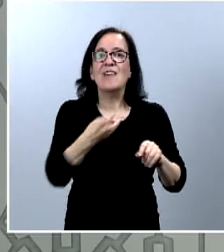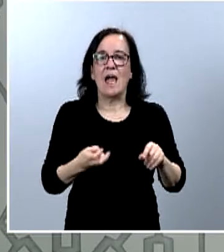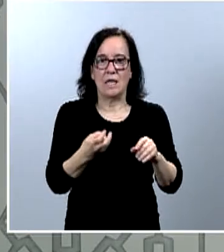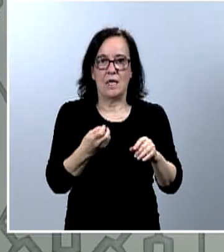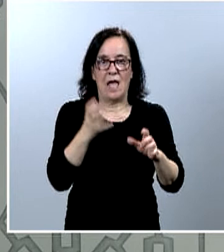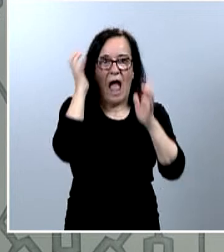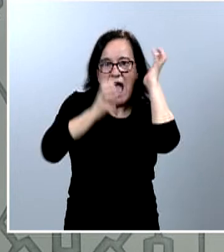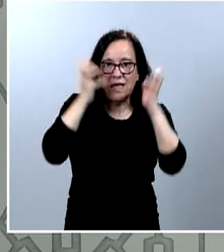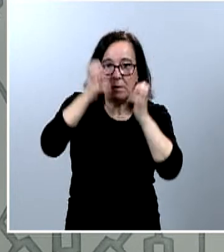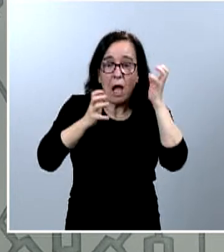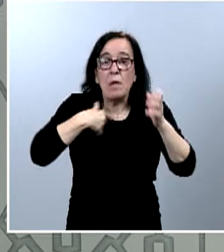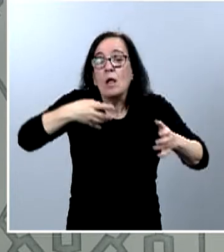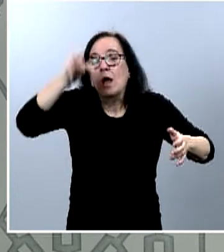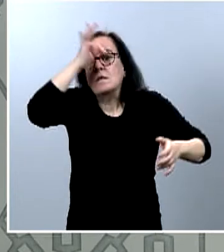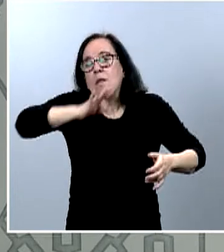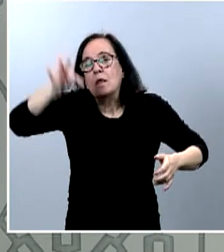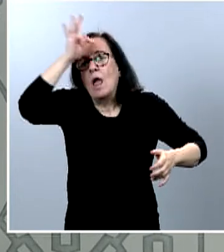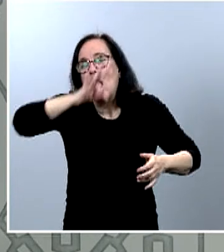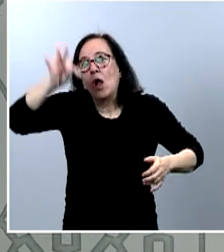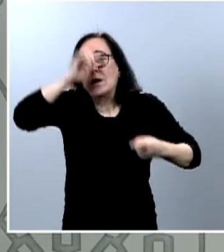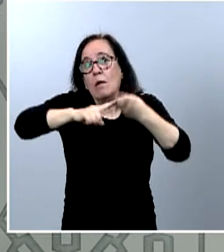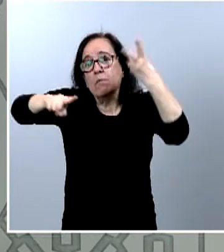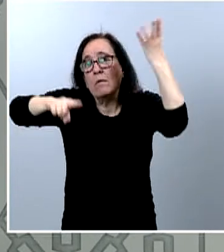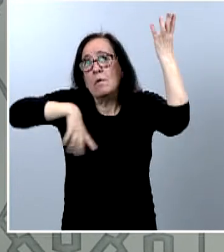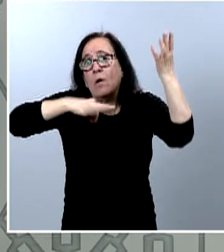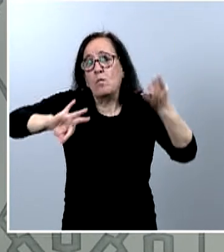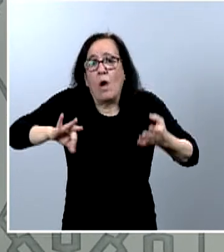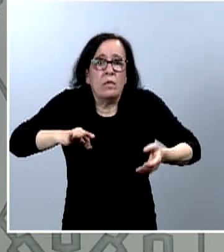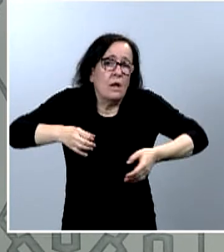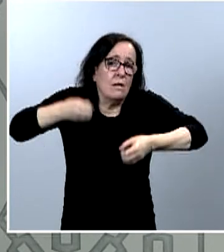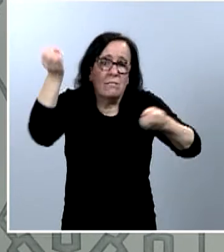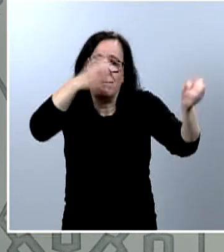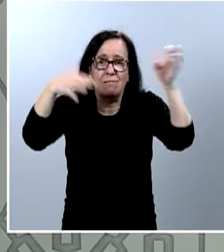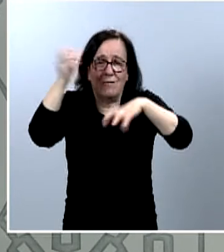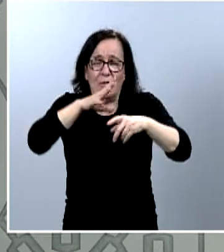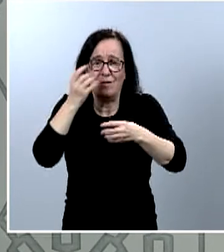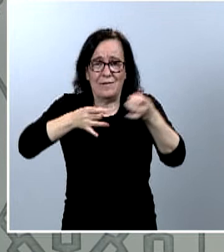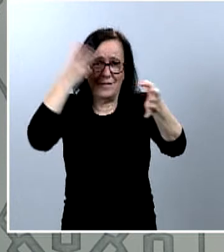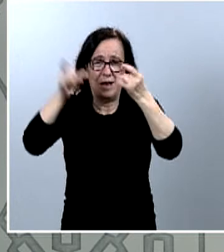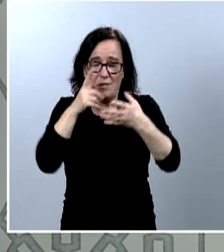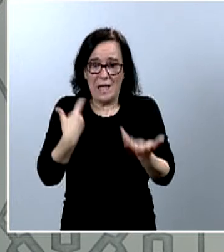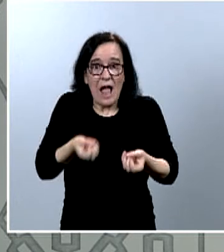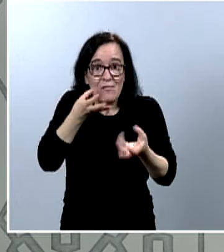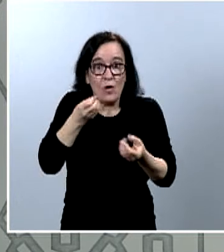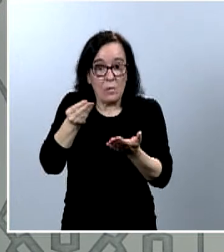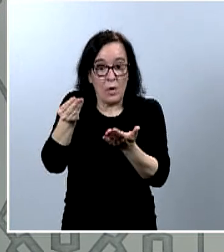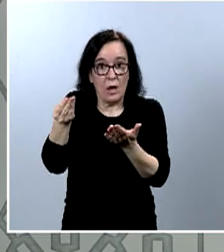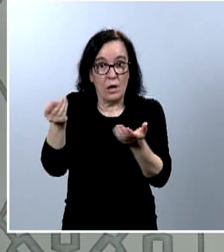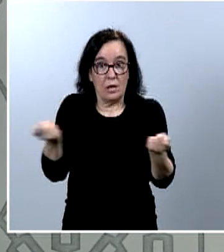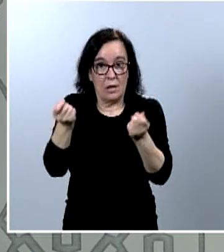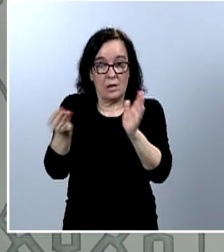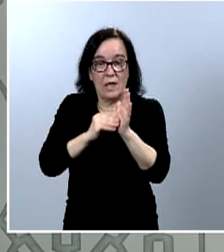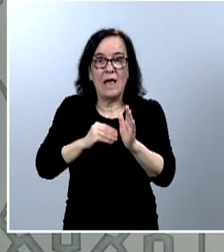Luego, hipótesis de ciencia ficción puede haber todas las que queramos. La información que tenemos ahora mismo, que está publicada en revistas